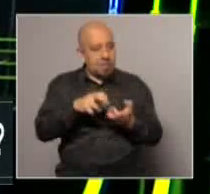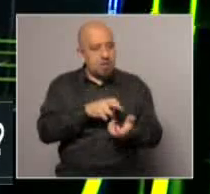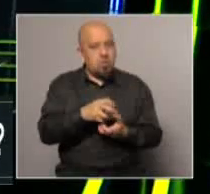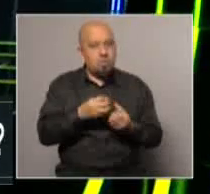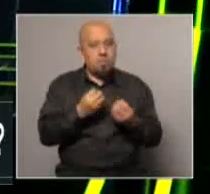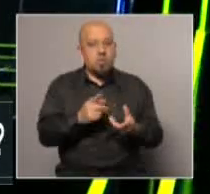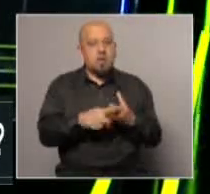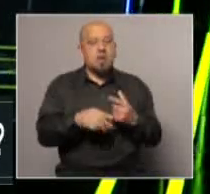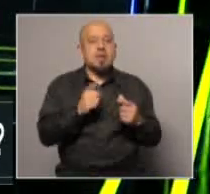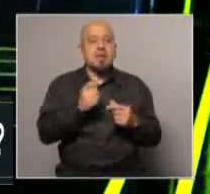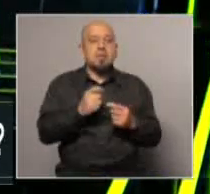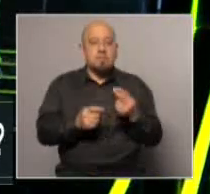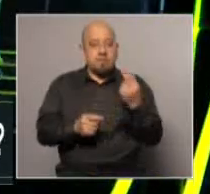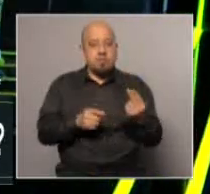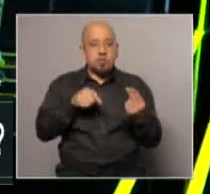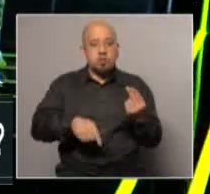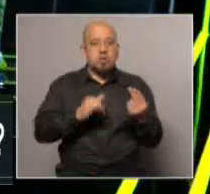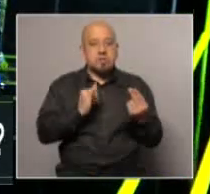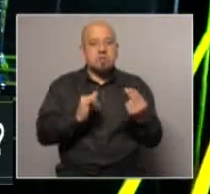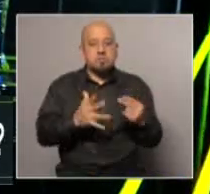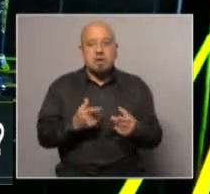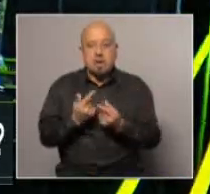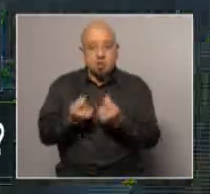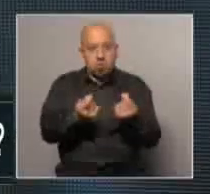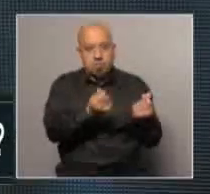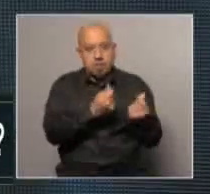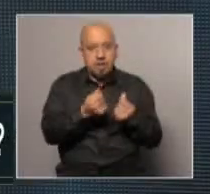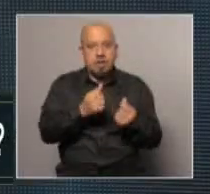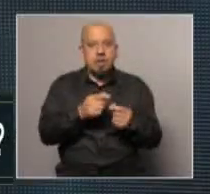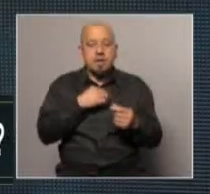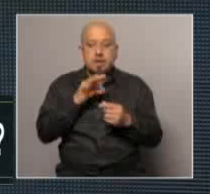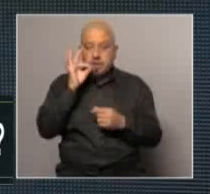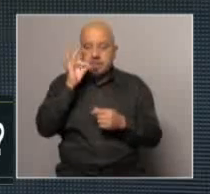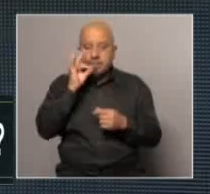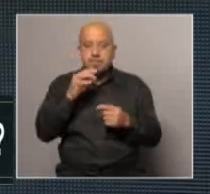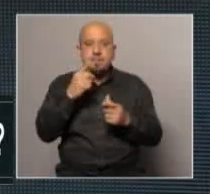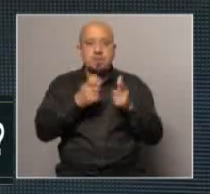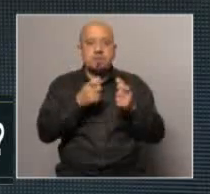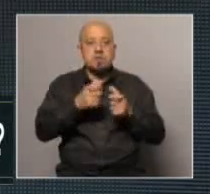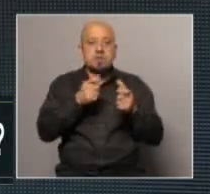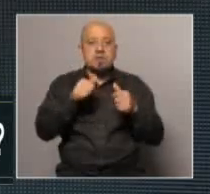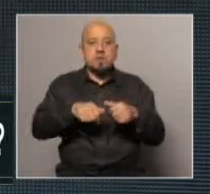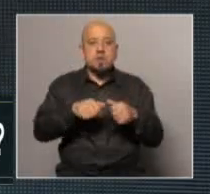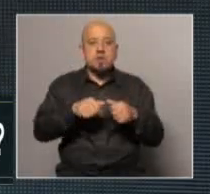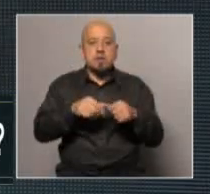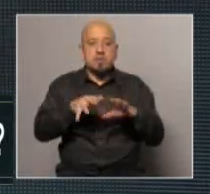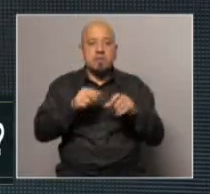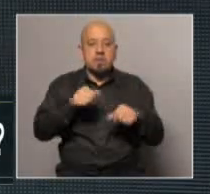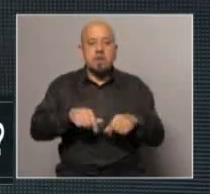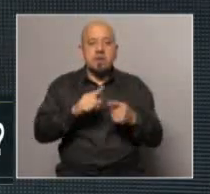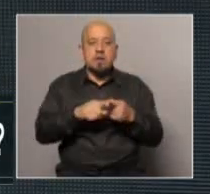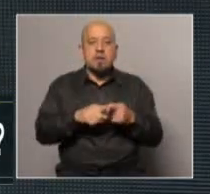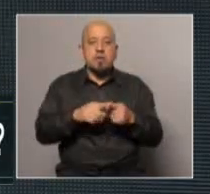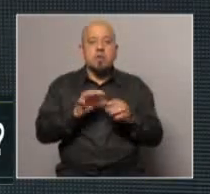quienes están autorizados hoy a comprar y a consumir el cannabis regulado son las personas que son ciudadanos o las personas